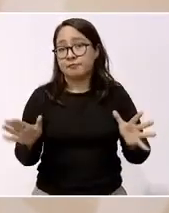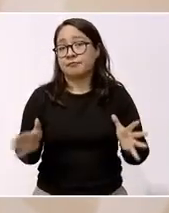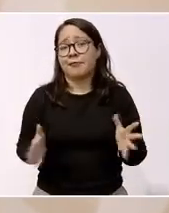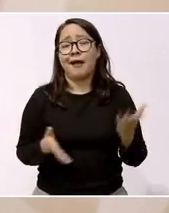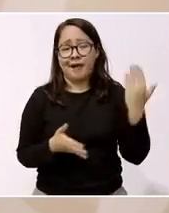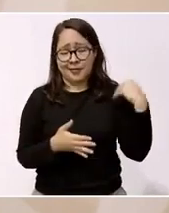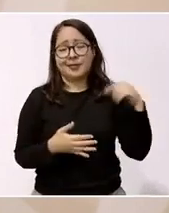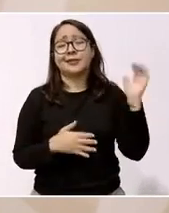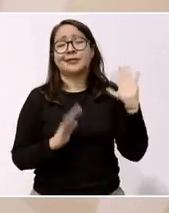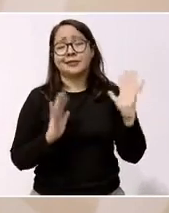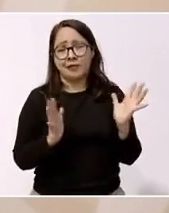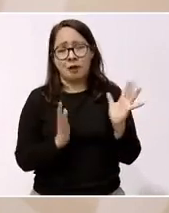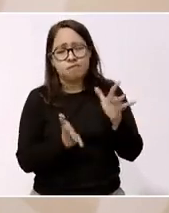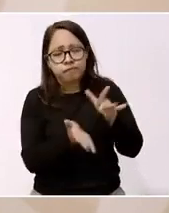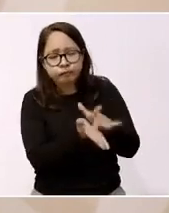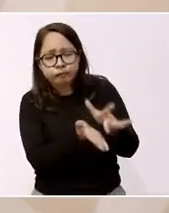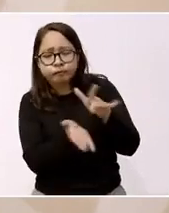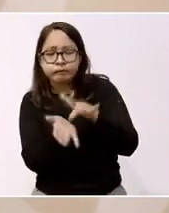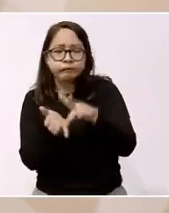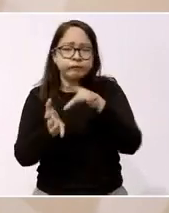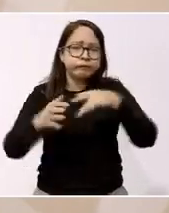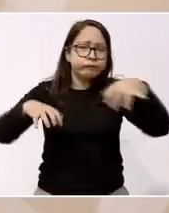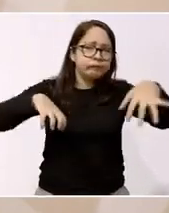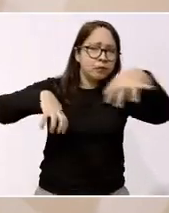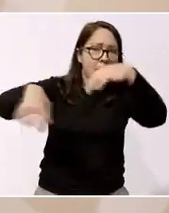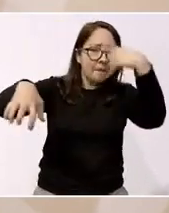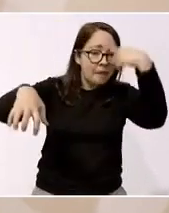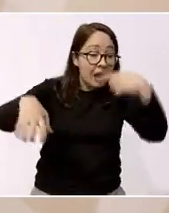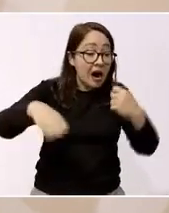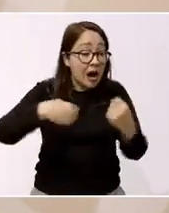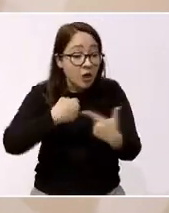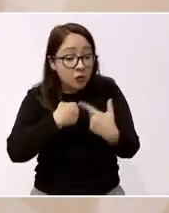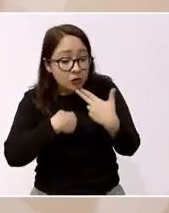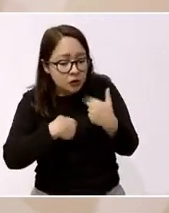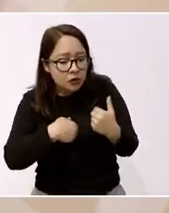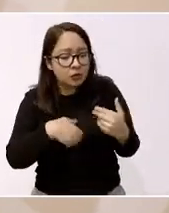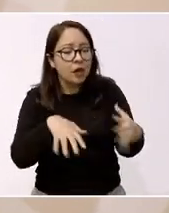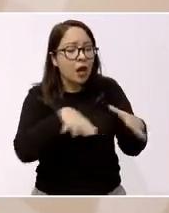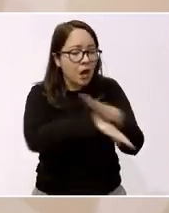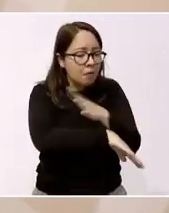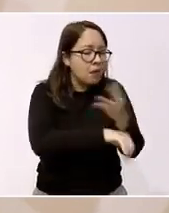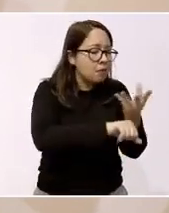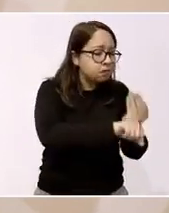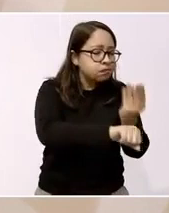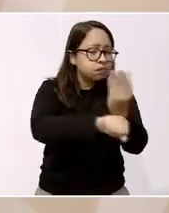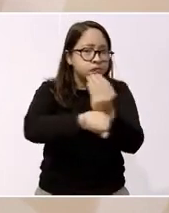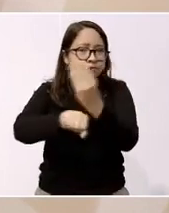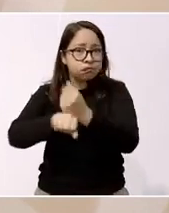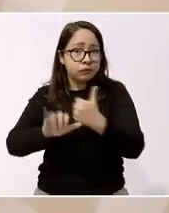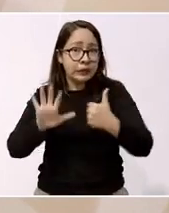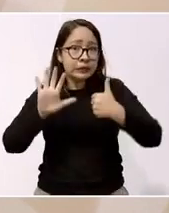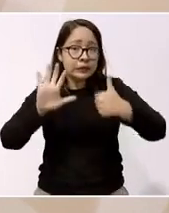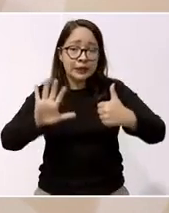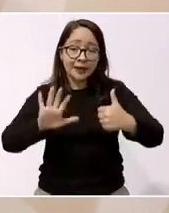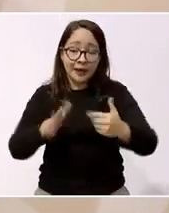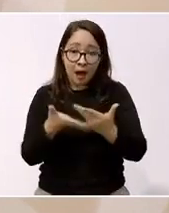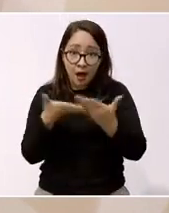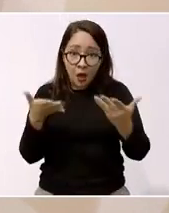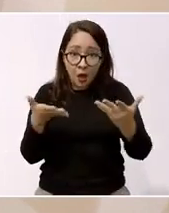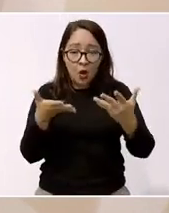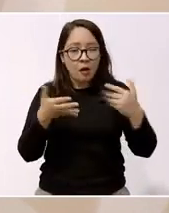han invertido para cambiar plantas en las 6 refinerías, y ahora el